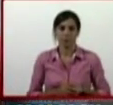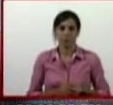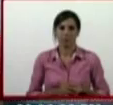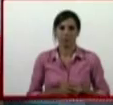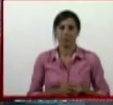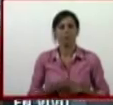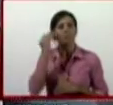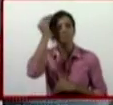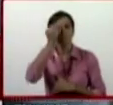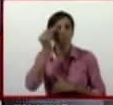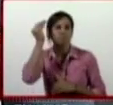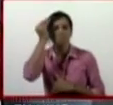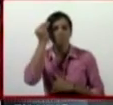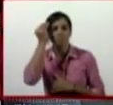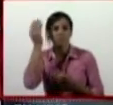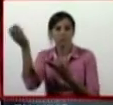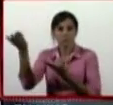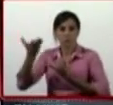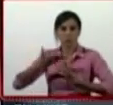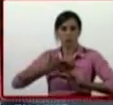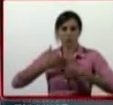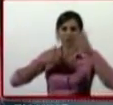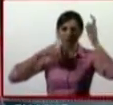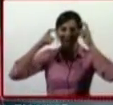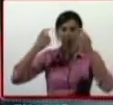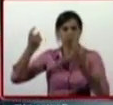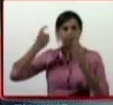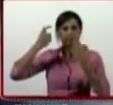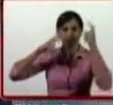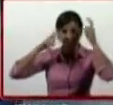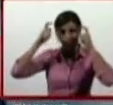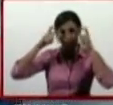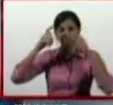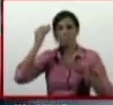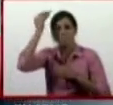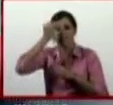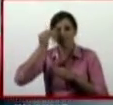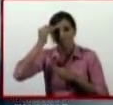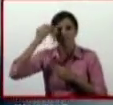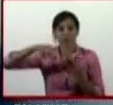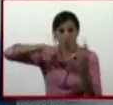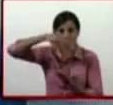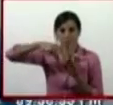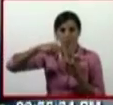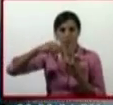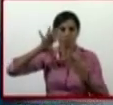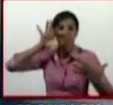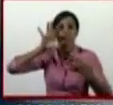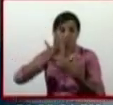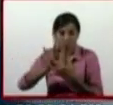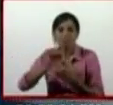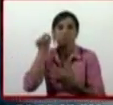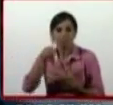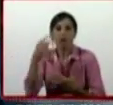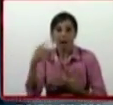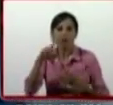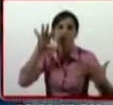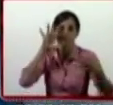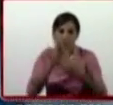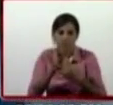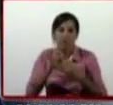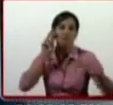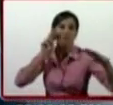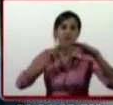El pensamiento que nos legó el comandante Chávez, pensamiento revolucionario, articula la visión